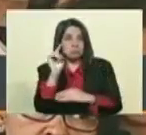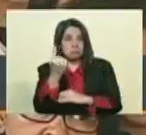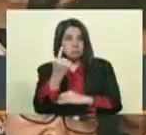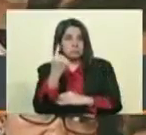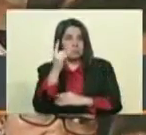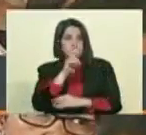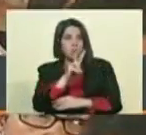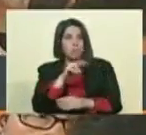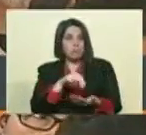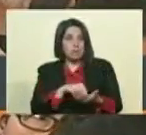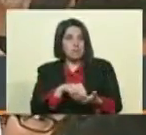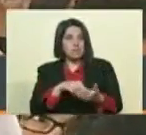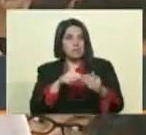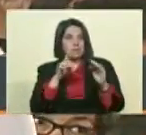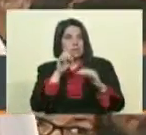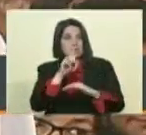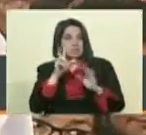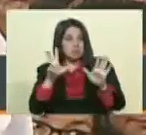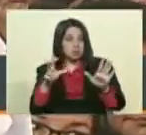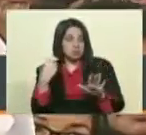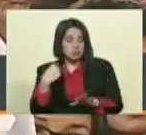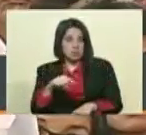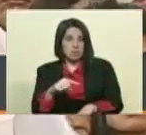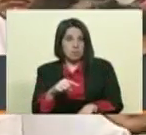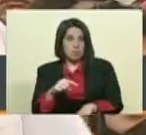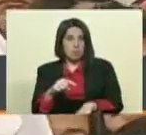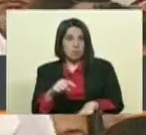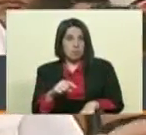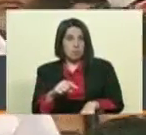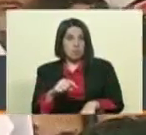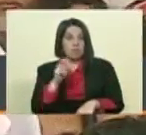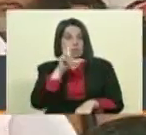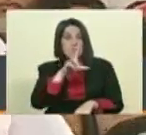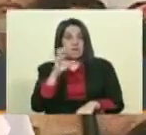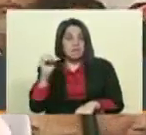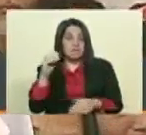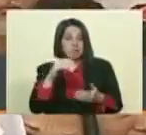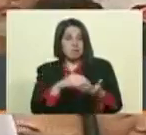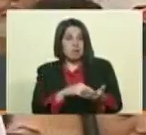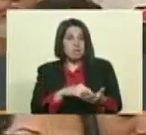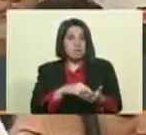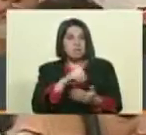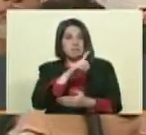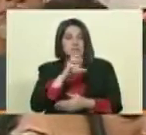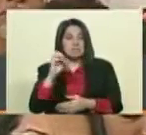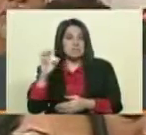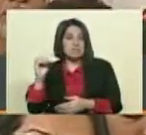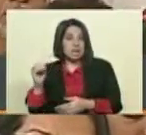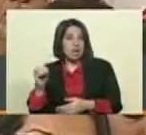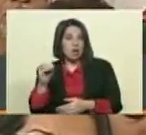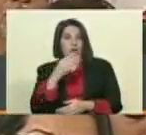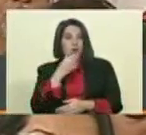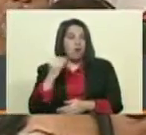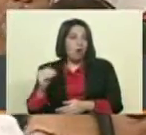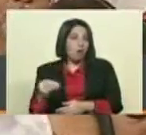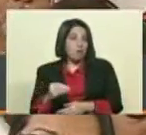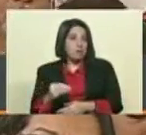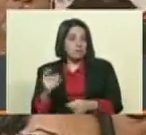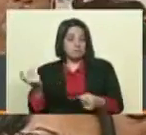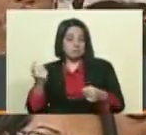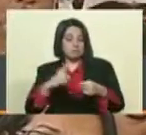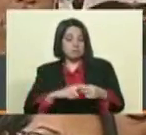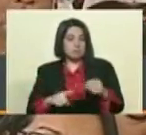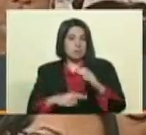1-2018. Tenemos hasta el momento registrado en sistema 30.100 jóvenes a través del Plan Chamba Juvenil que